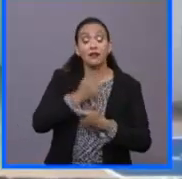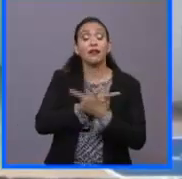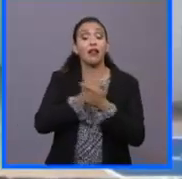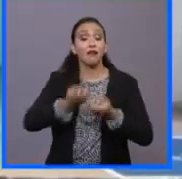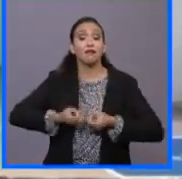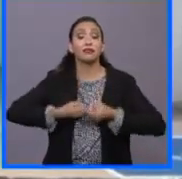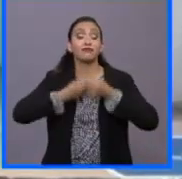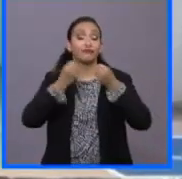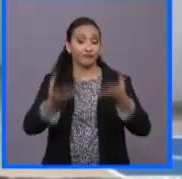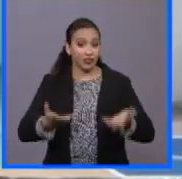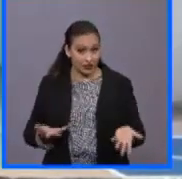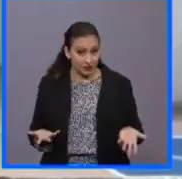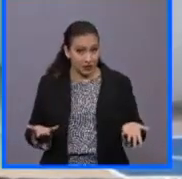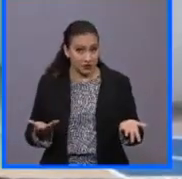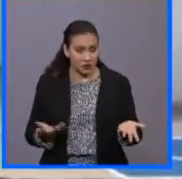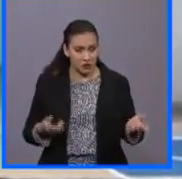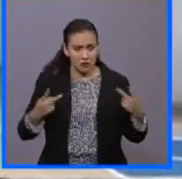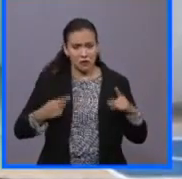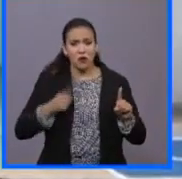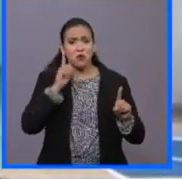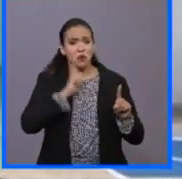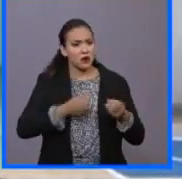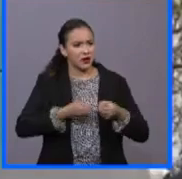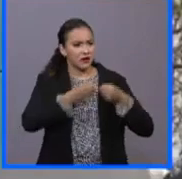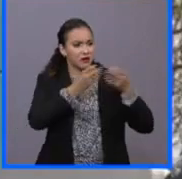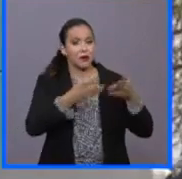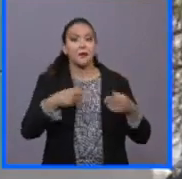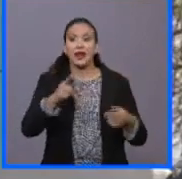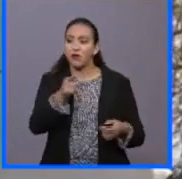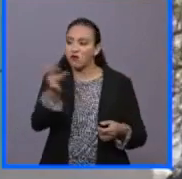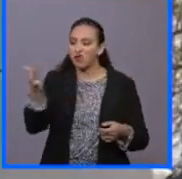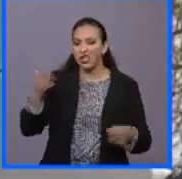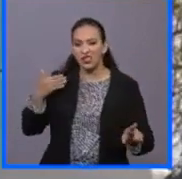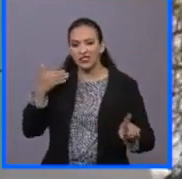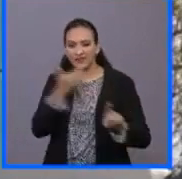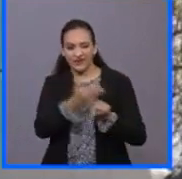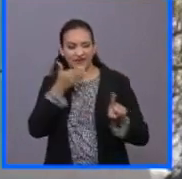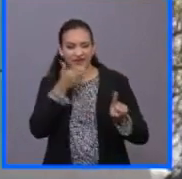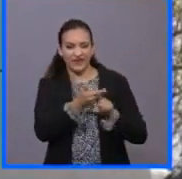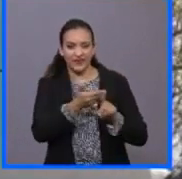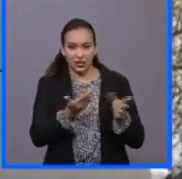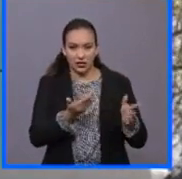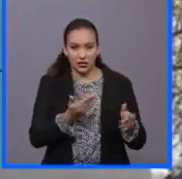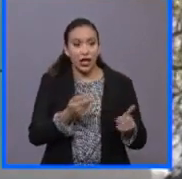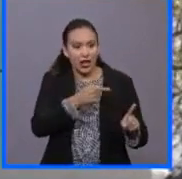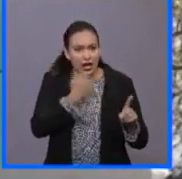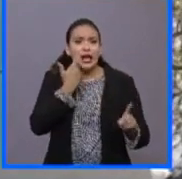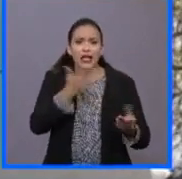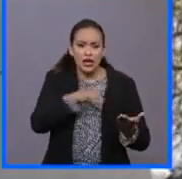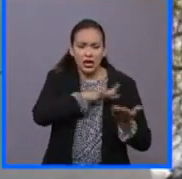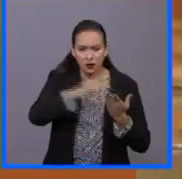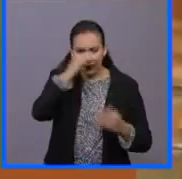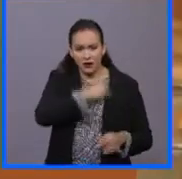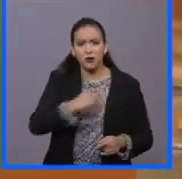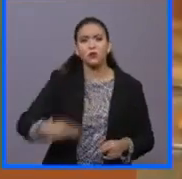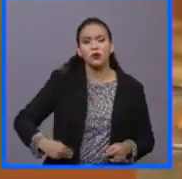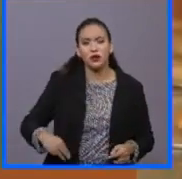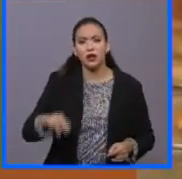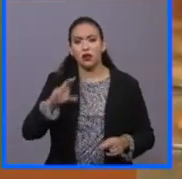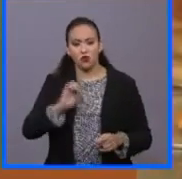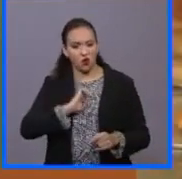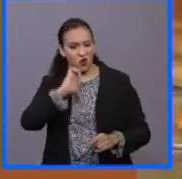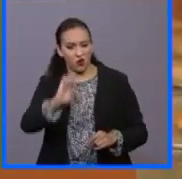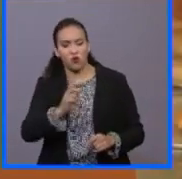de expresión, pues se trata de críticas sobre su gestión al frente del municipio y no contienen estereotipos de género